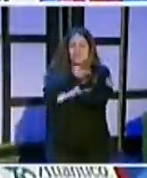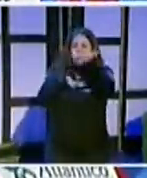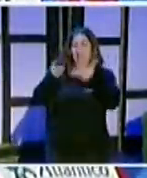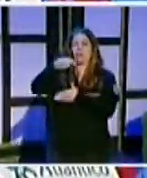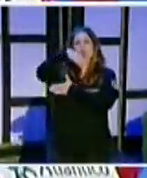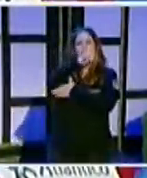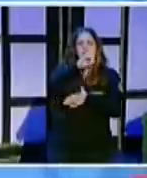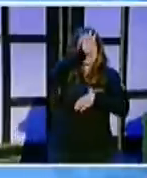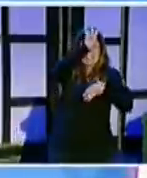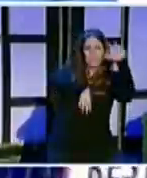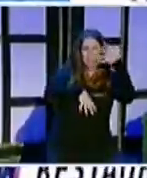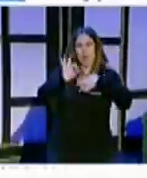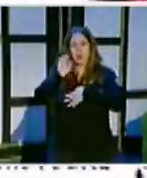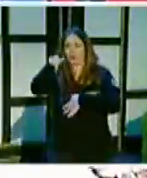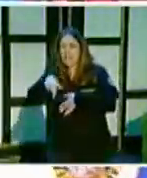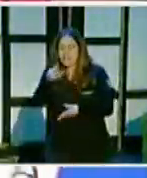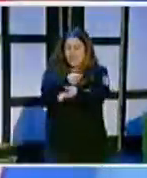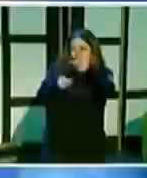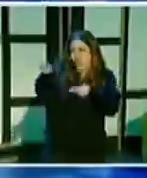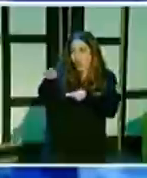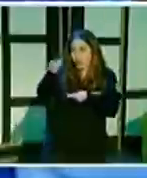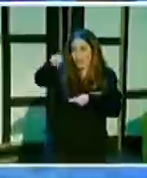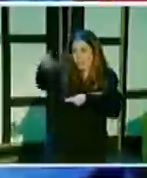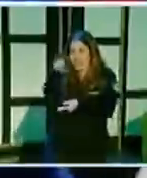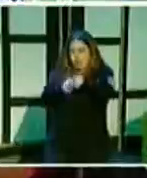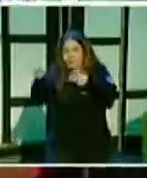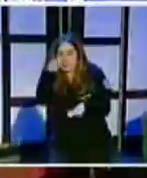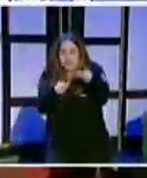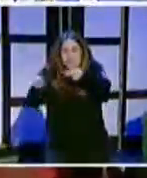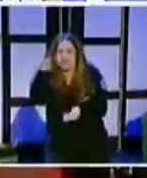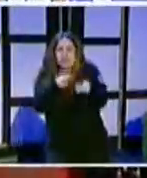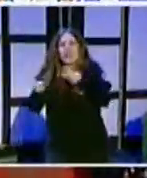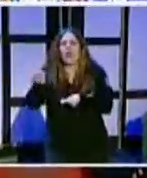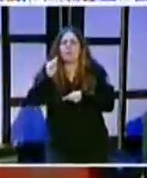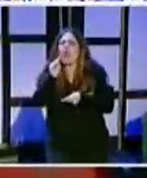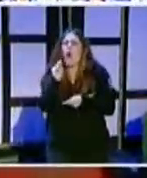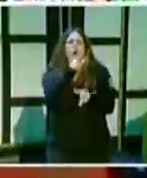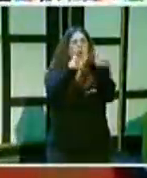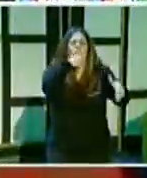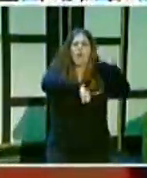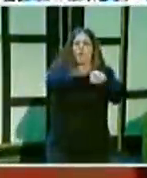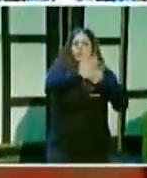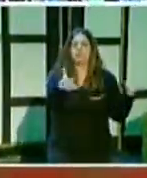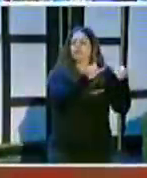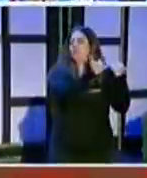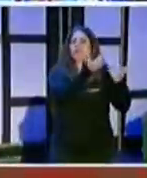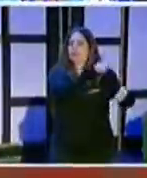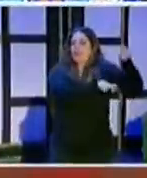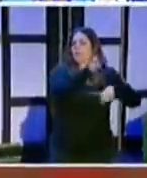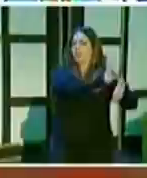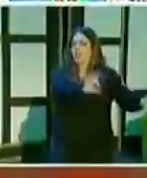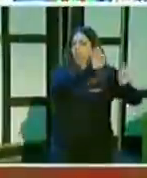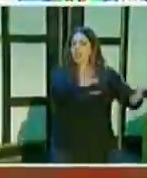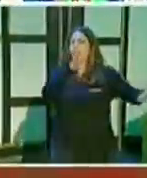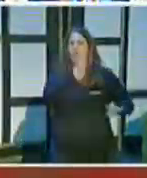Messi por Boateng, Jonathan Viera, lo quiero por Busquets y el Chicharrero. Nada tiene que cambiar, porque segunda